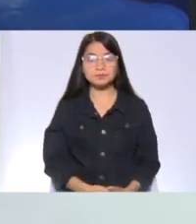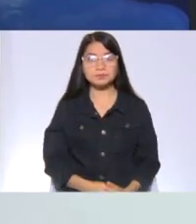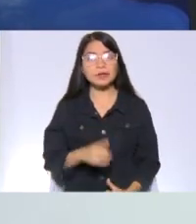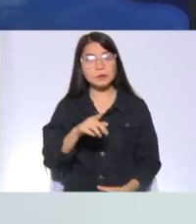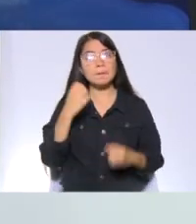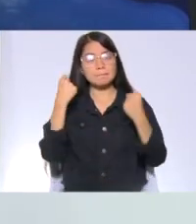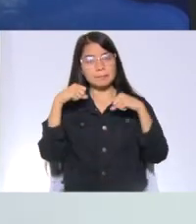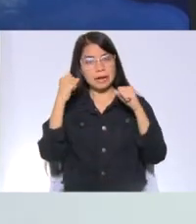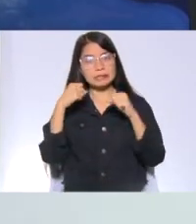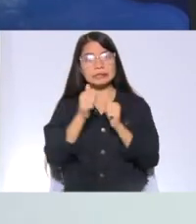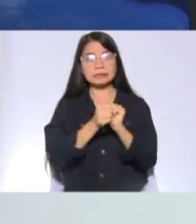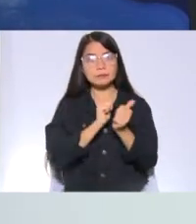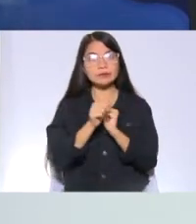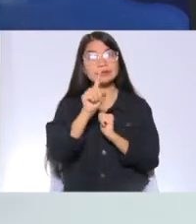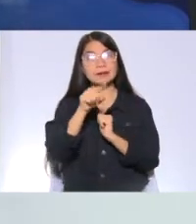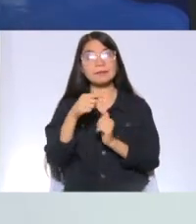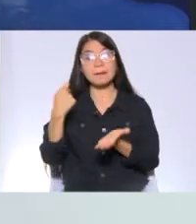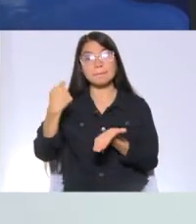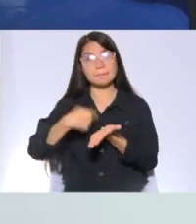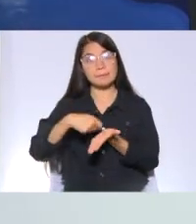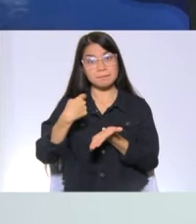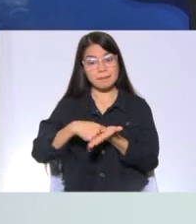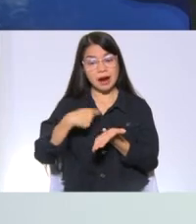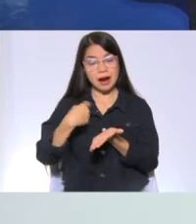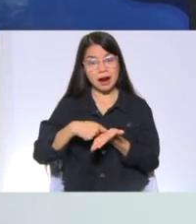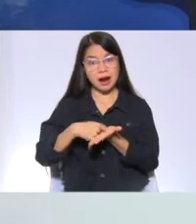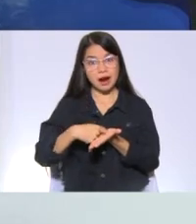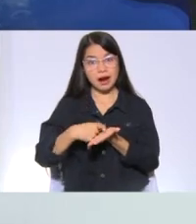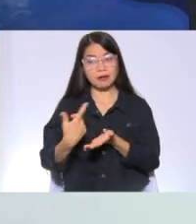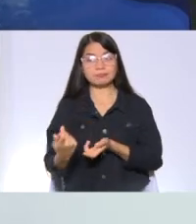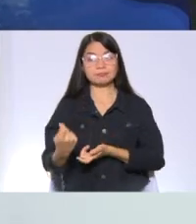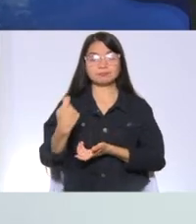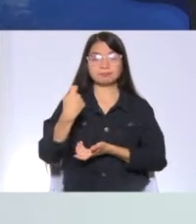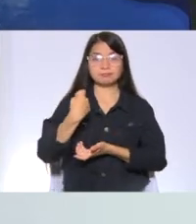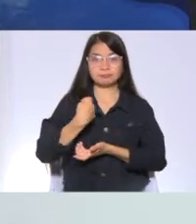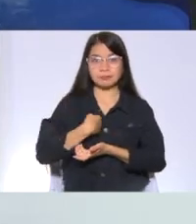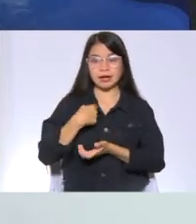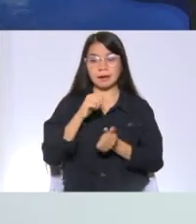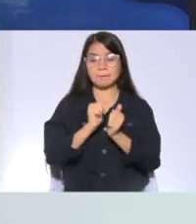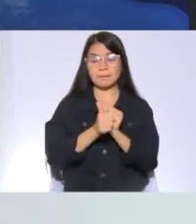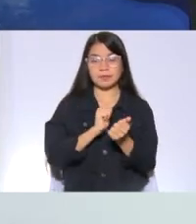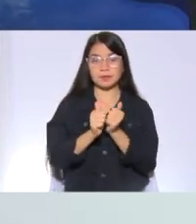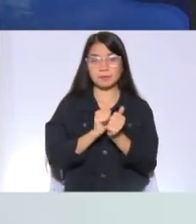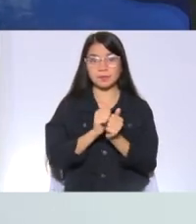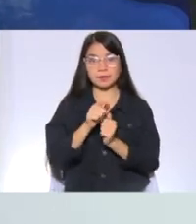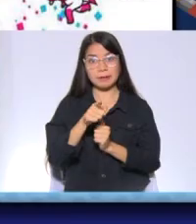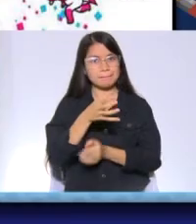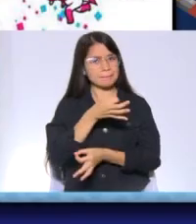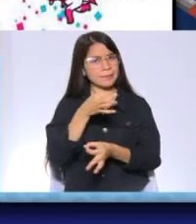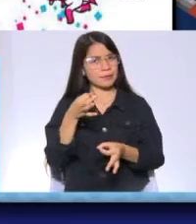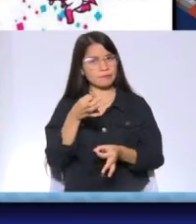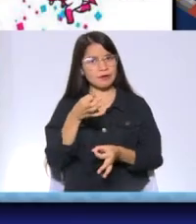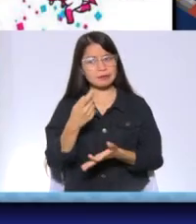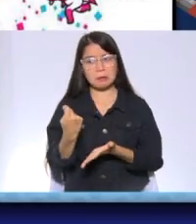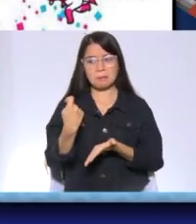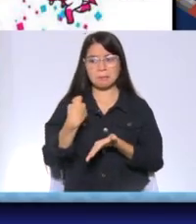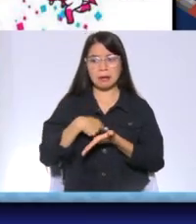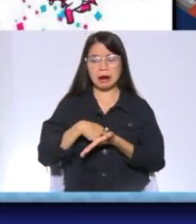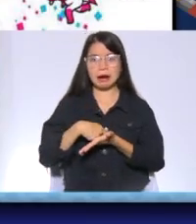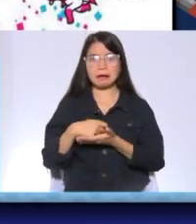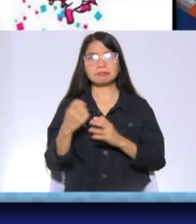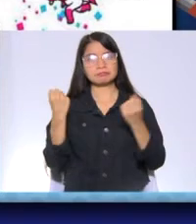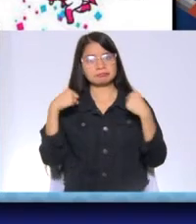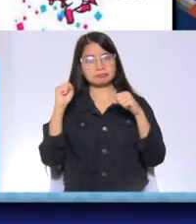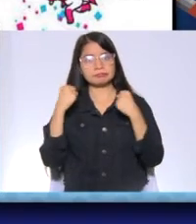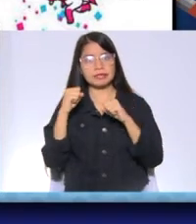les pagan. Imagínense ustedes qué maravilloso sería que te pagaran practicando el deporte que te gusta. Y tenemos los